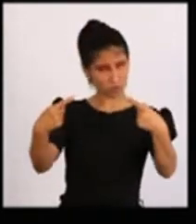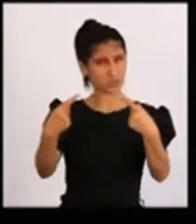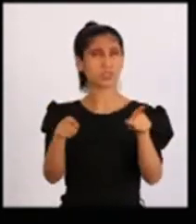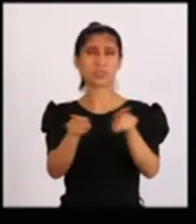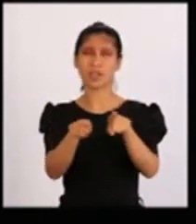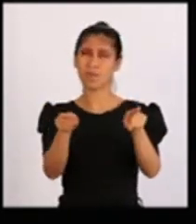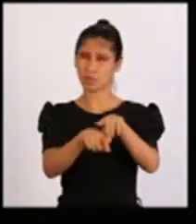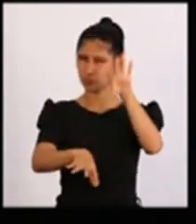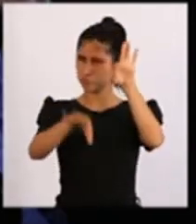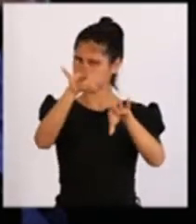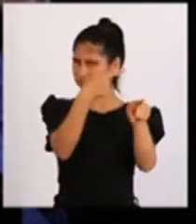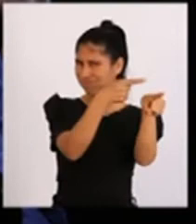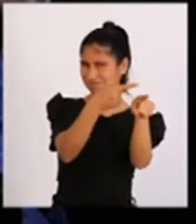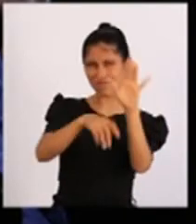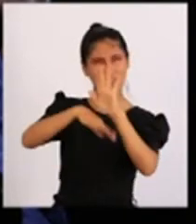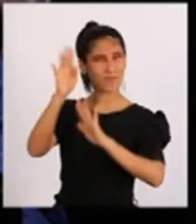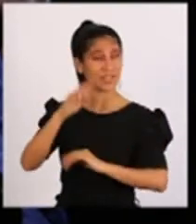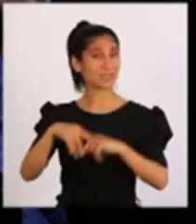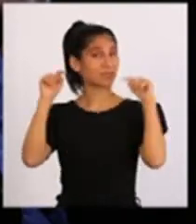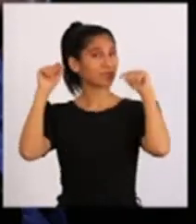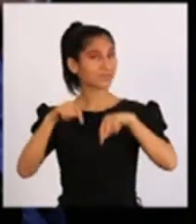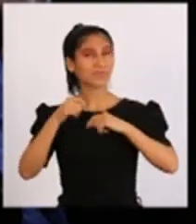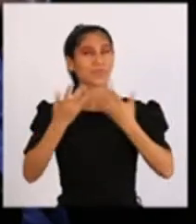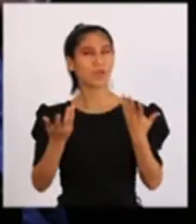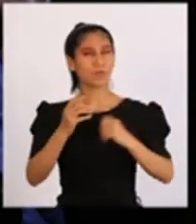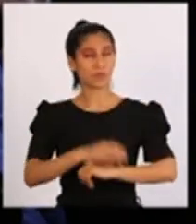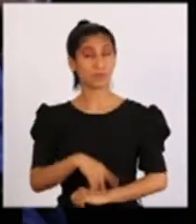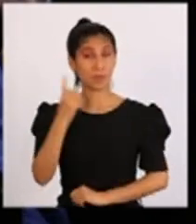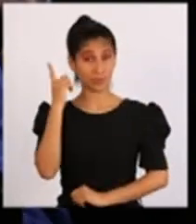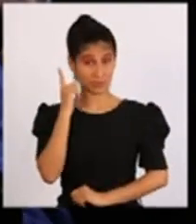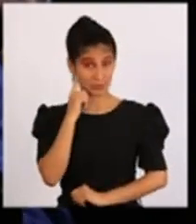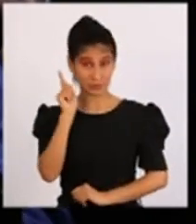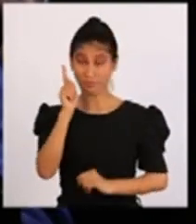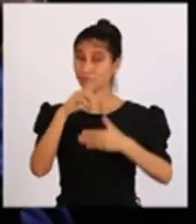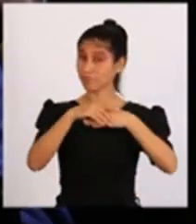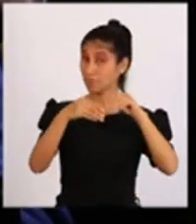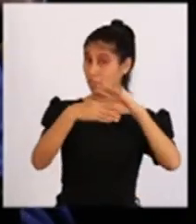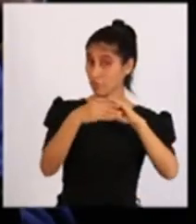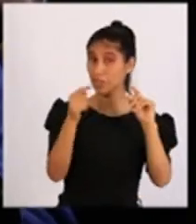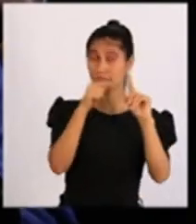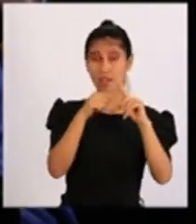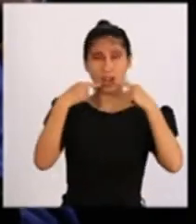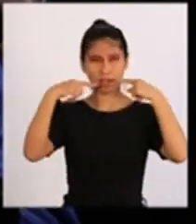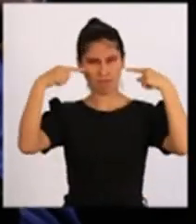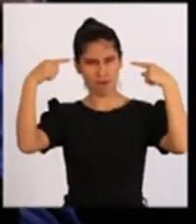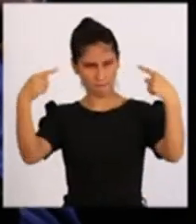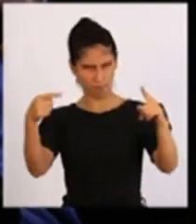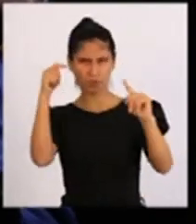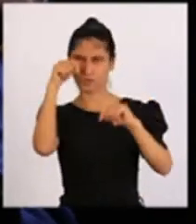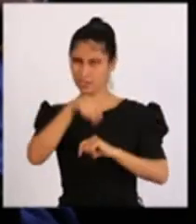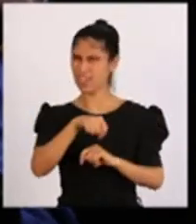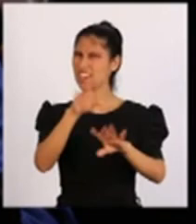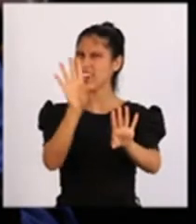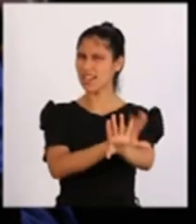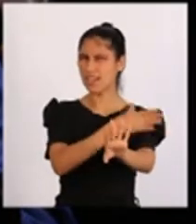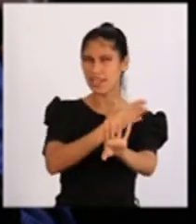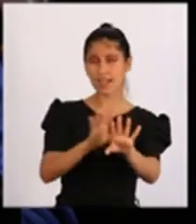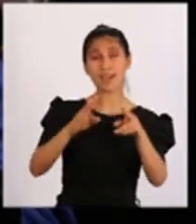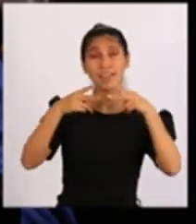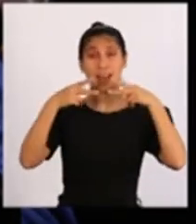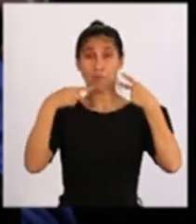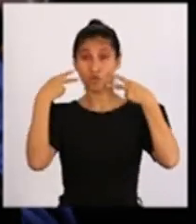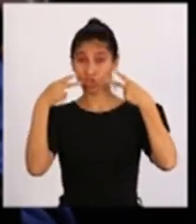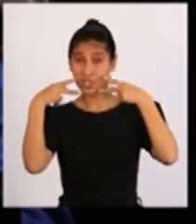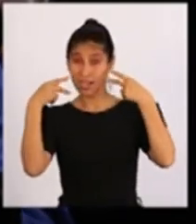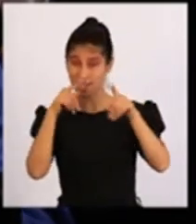más. En esta oportunidad vamos a escuchar un testimonio de un artista icónico de nuestra música andina.